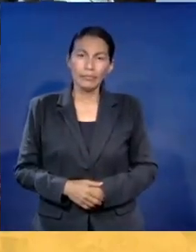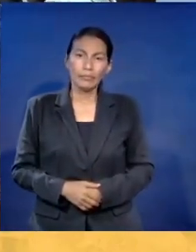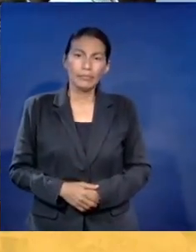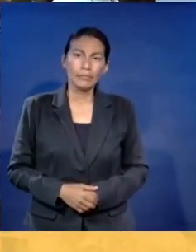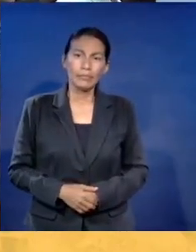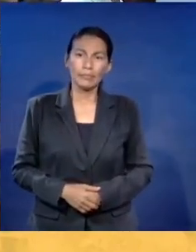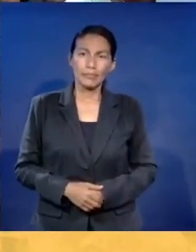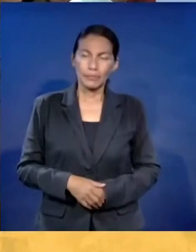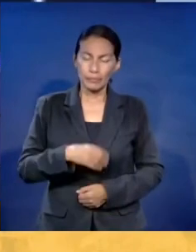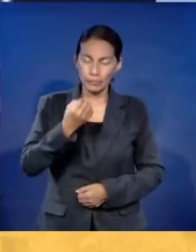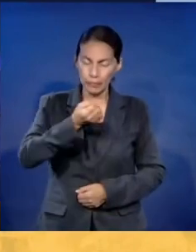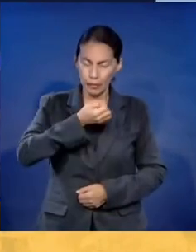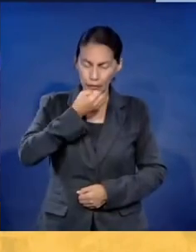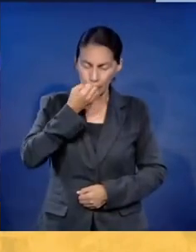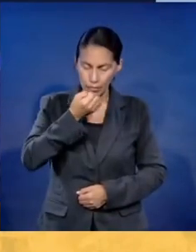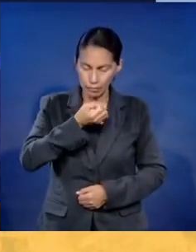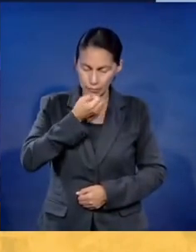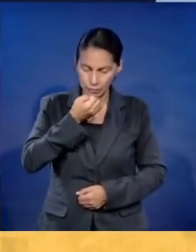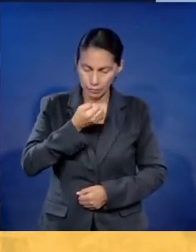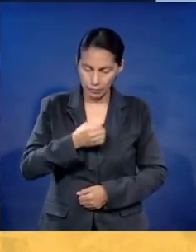Vamos a orar